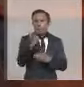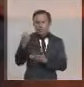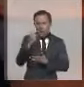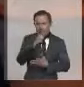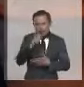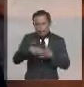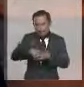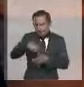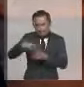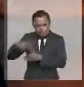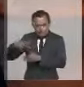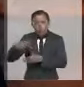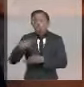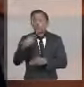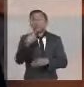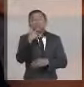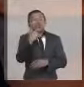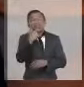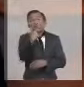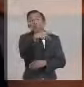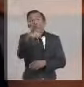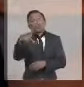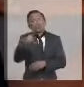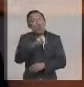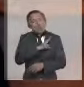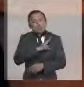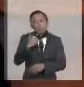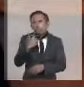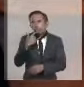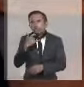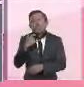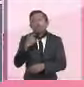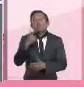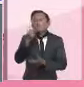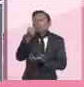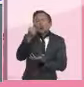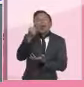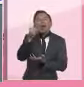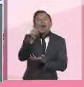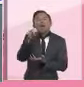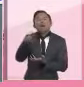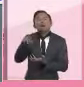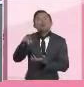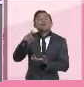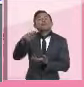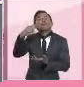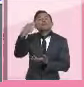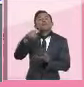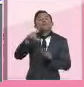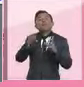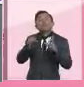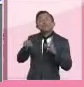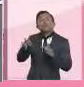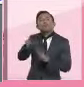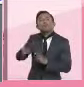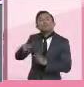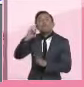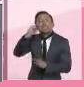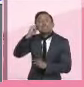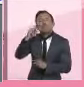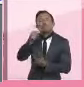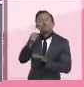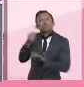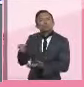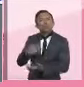serán destinados precisamente a toda la zona indígena del país, que lo merecen, que no les hemos dado gran cosa, que le podamos quitar a